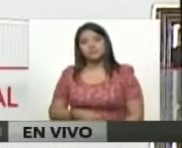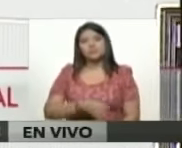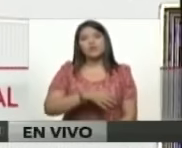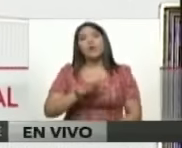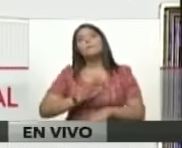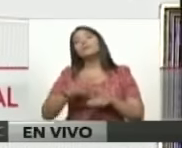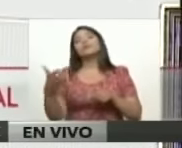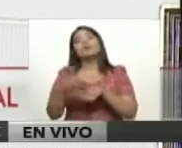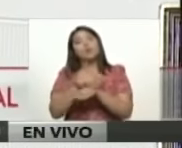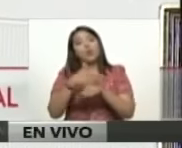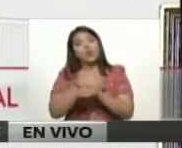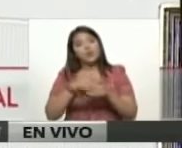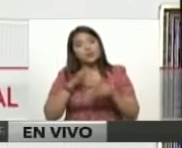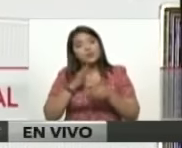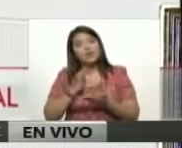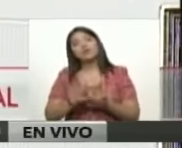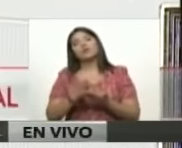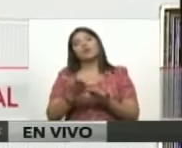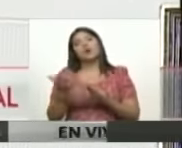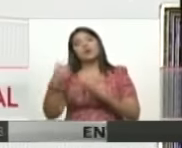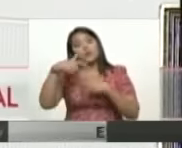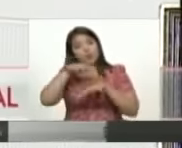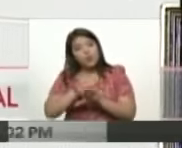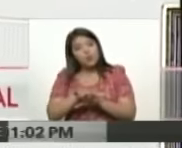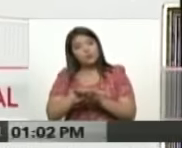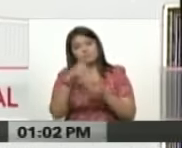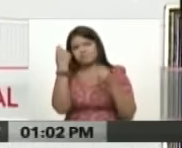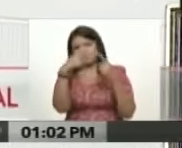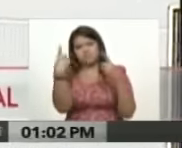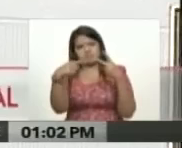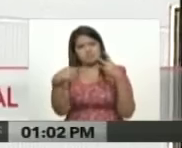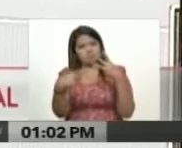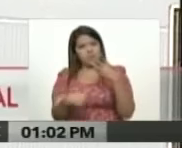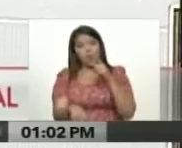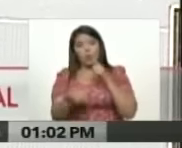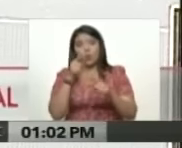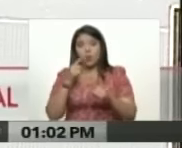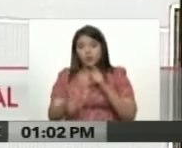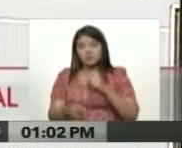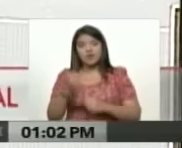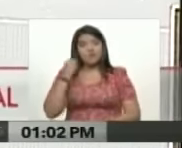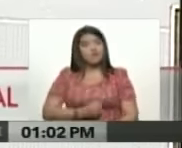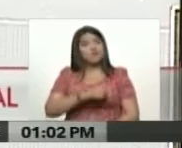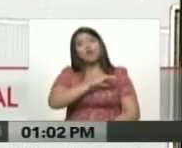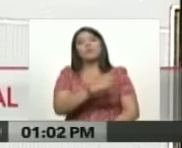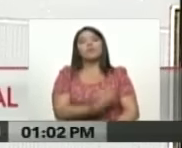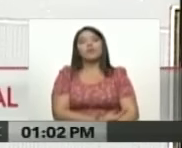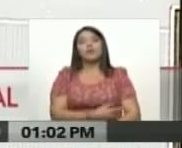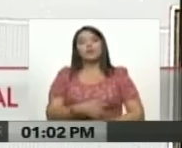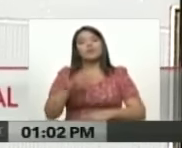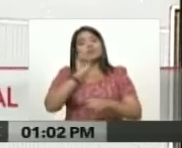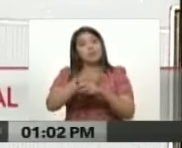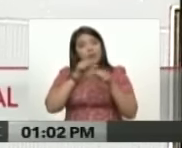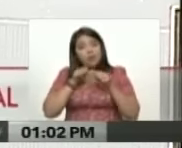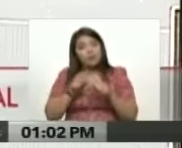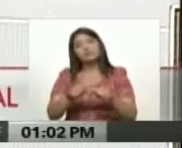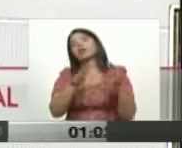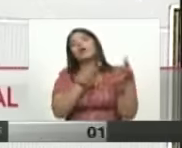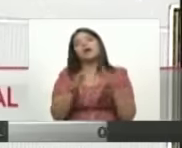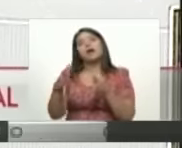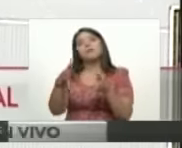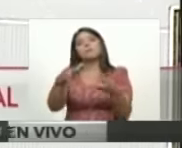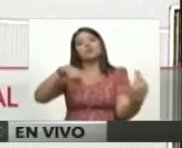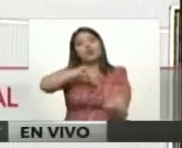gobierno constituye un cúmulo de razones poderosas. Proseguir el camino de